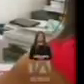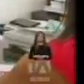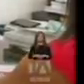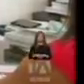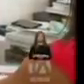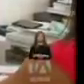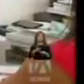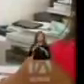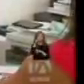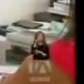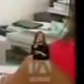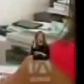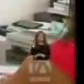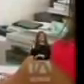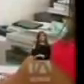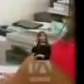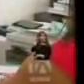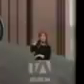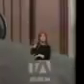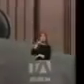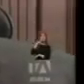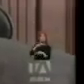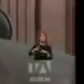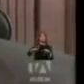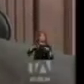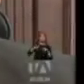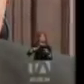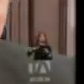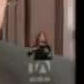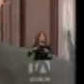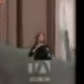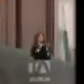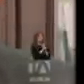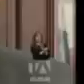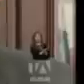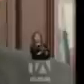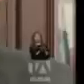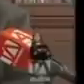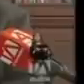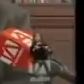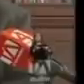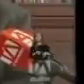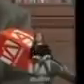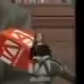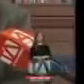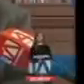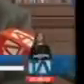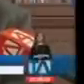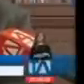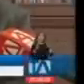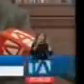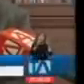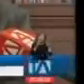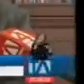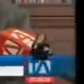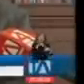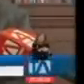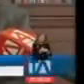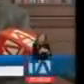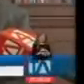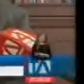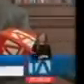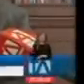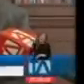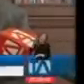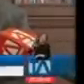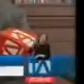ex fiscal Antonio Gagliardo opina que esta investigación, pese a ya haberse entregado el dinero, debe continuar. Ojalá que no archiven mañana, qué sé yo, aquí hay un incumplimiento